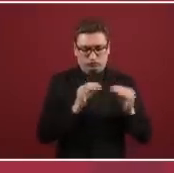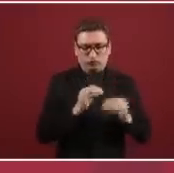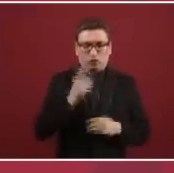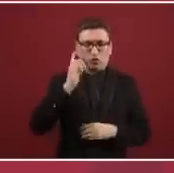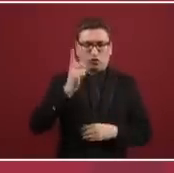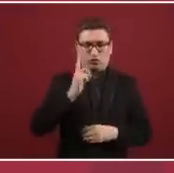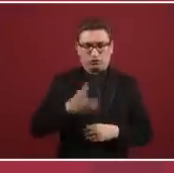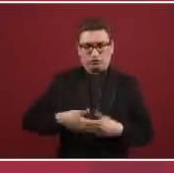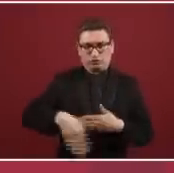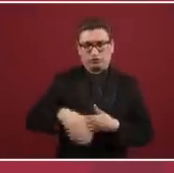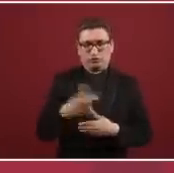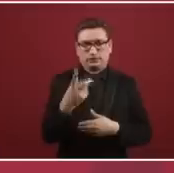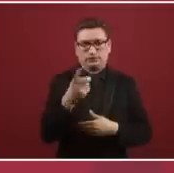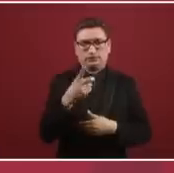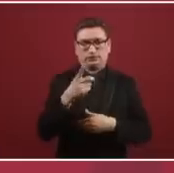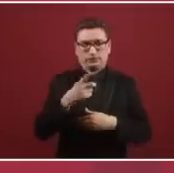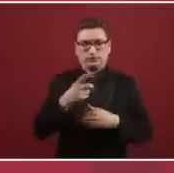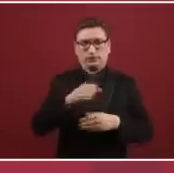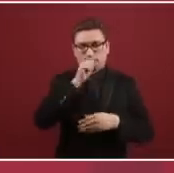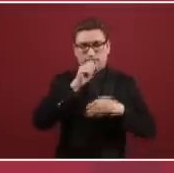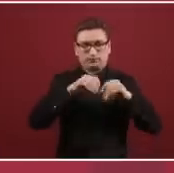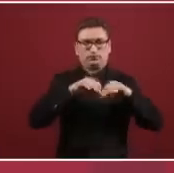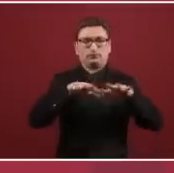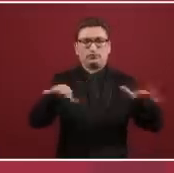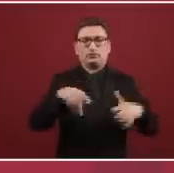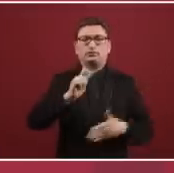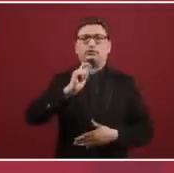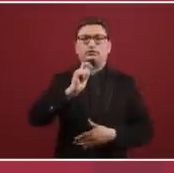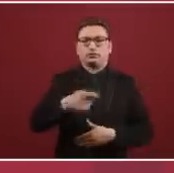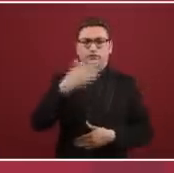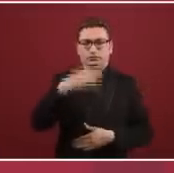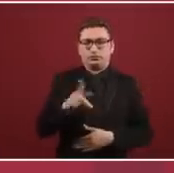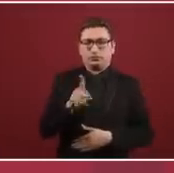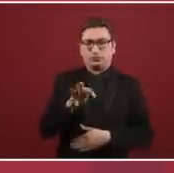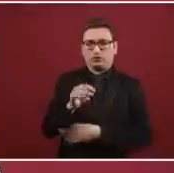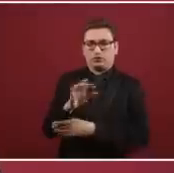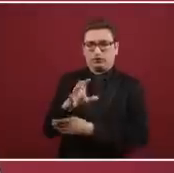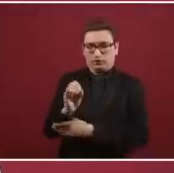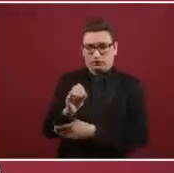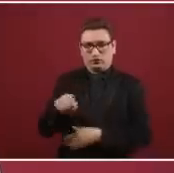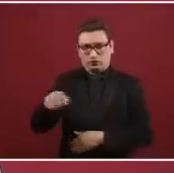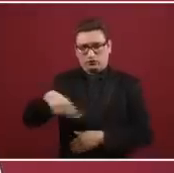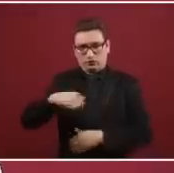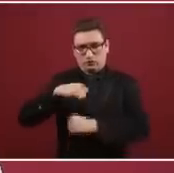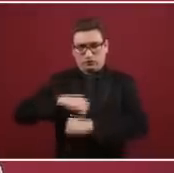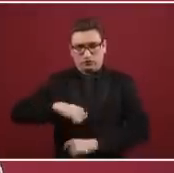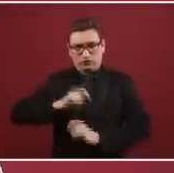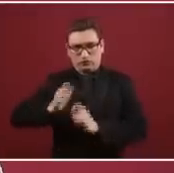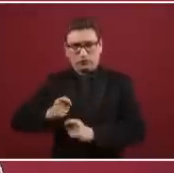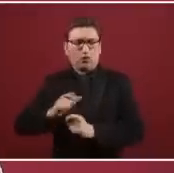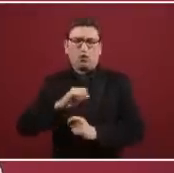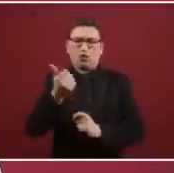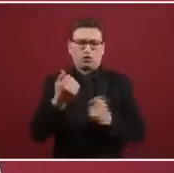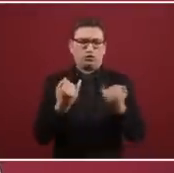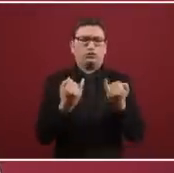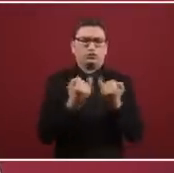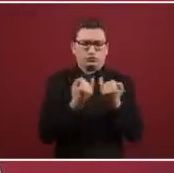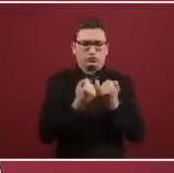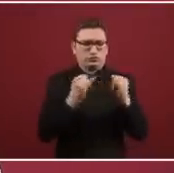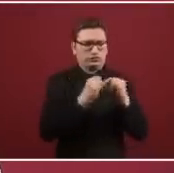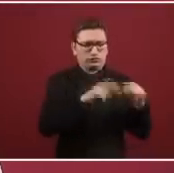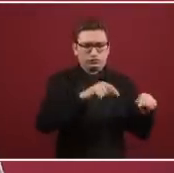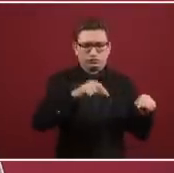de año pueda ser publicada, que esto dará facultades a la Profeco, entre otras instancias, para constatar